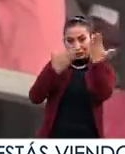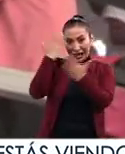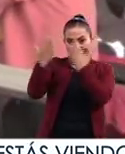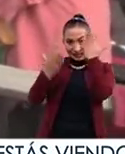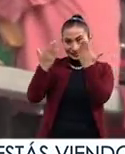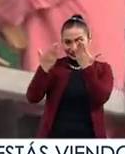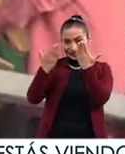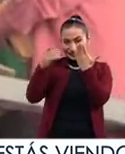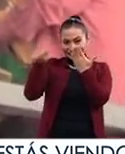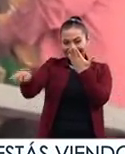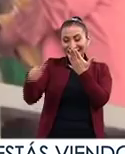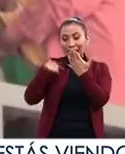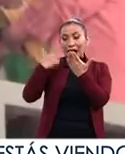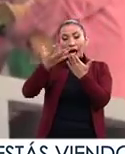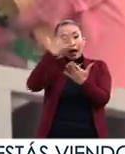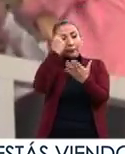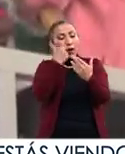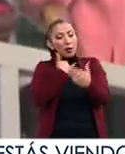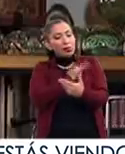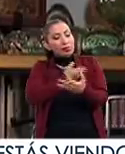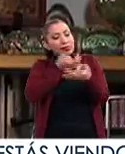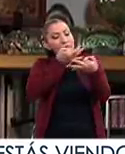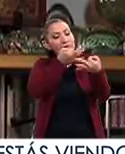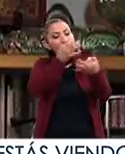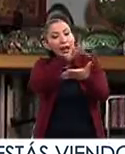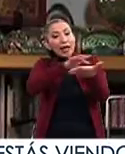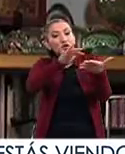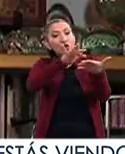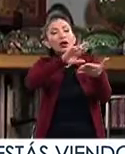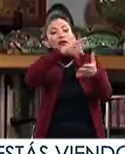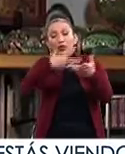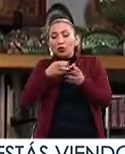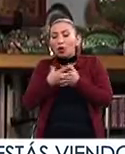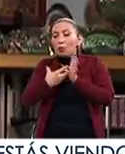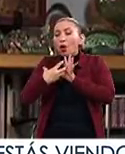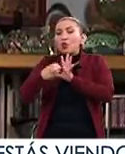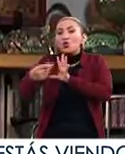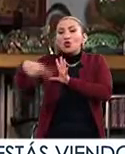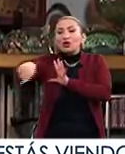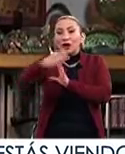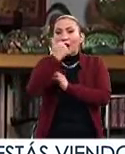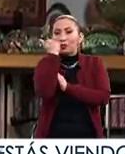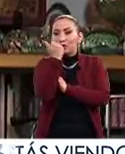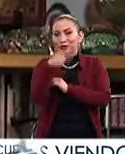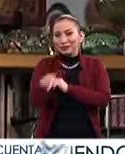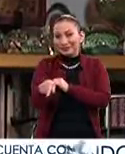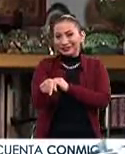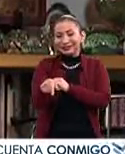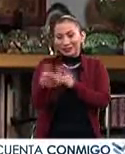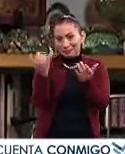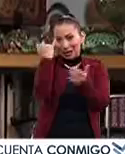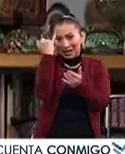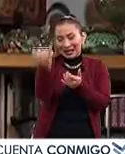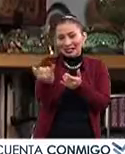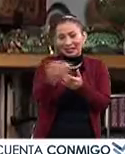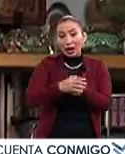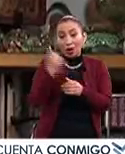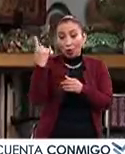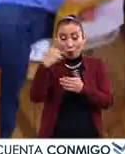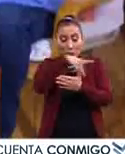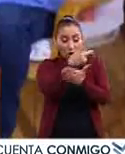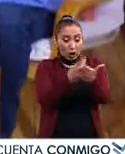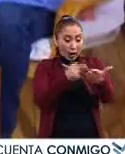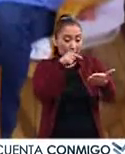etapa de normalista, adquieren el gusto de leer, van a poder transmitirlo cuando sean maestros. De acuerdo. ¿Sí? Entonces, un